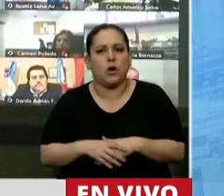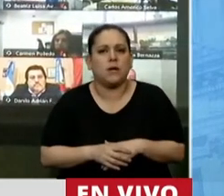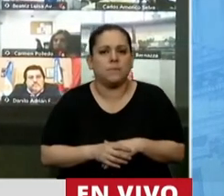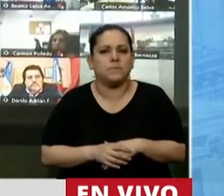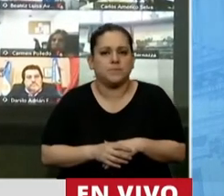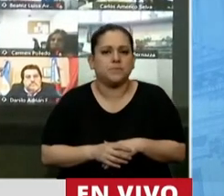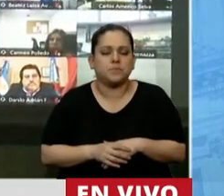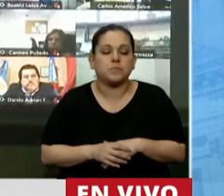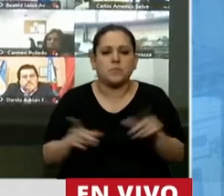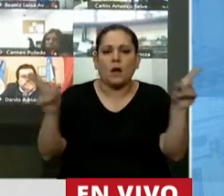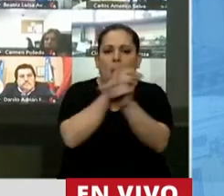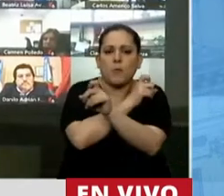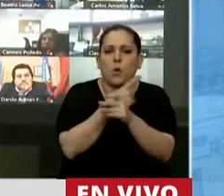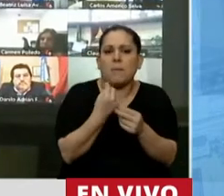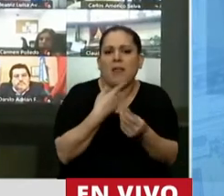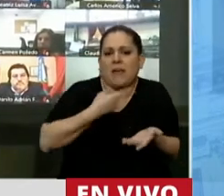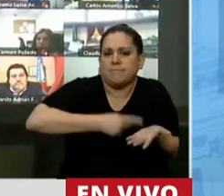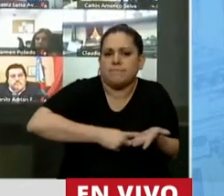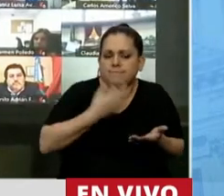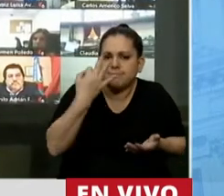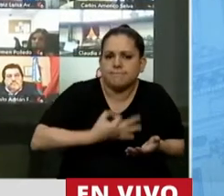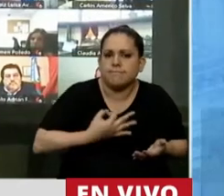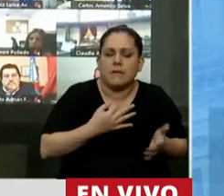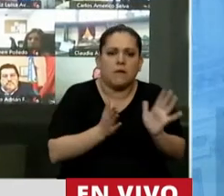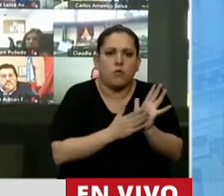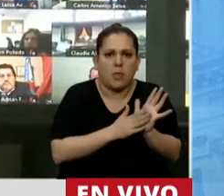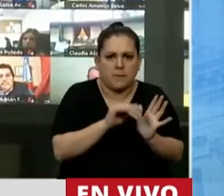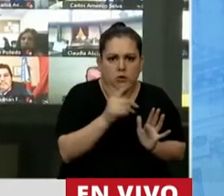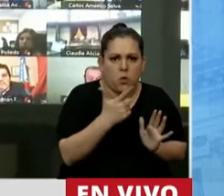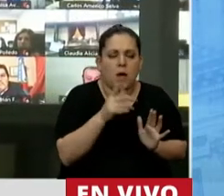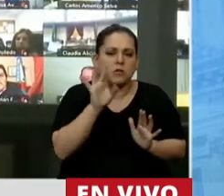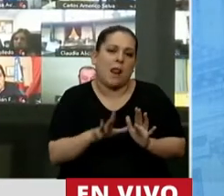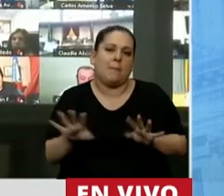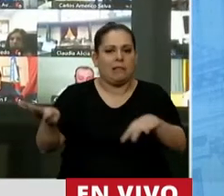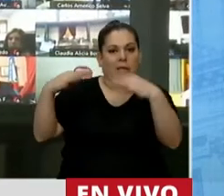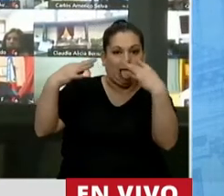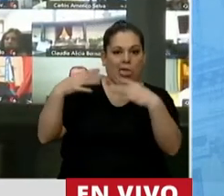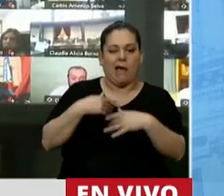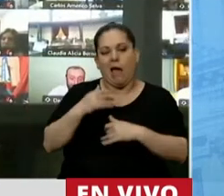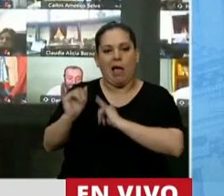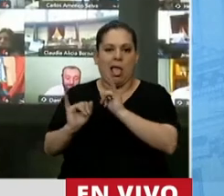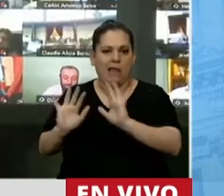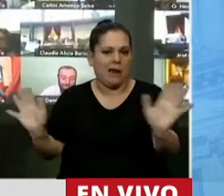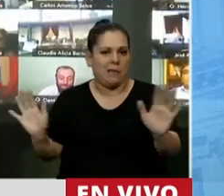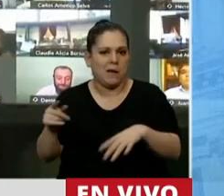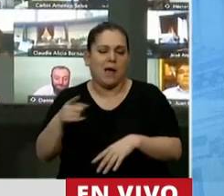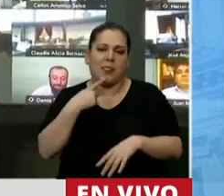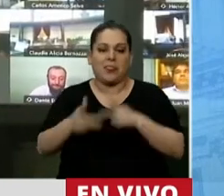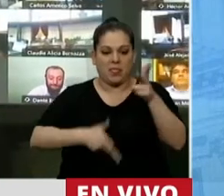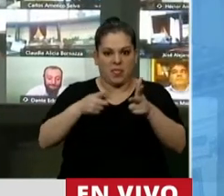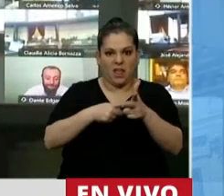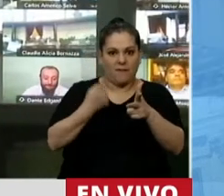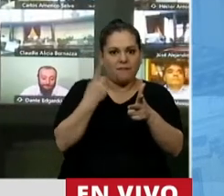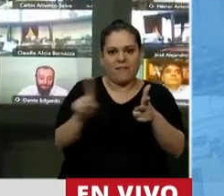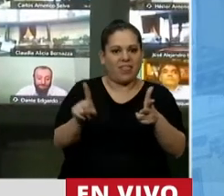Decía entonces que el problema de legislar sin la evidencia, sin fundamentos y solo para la tribuna genera estos problemas de que decimos una cosa,